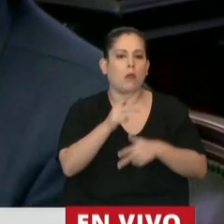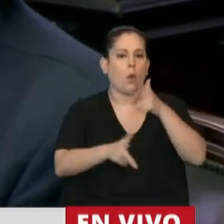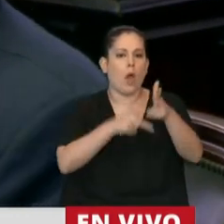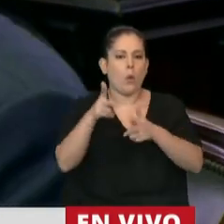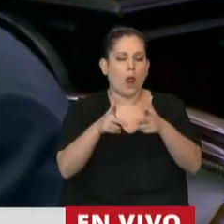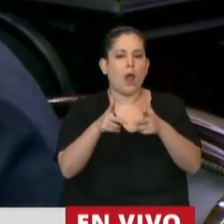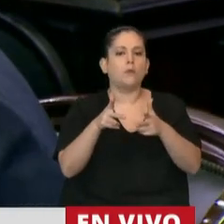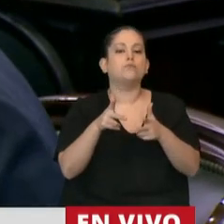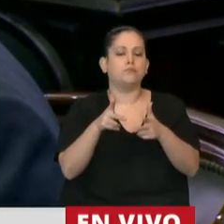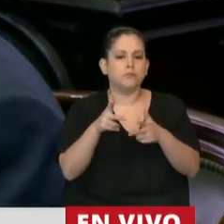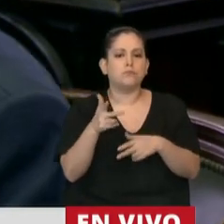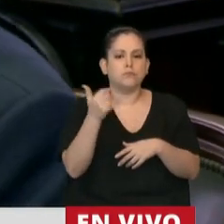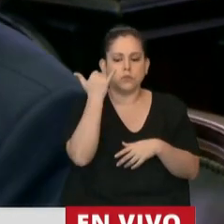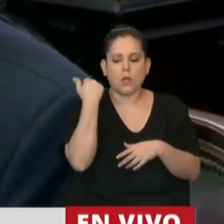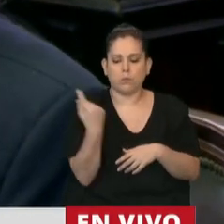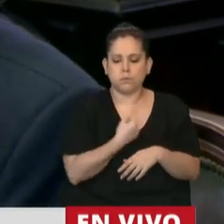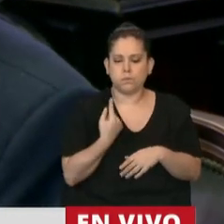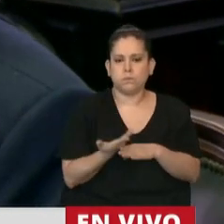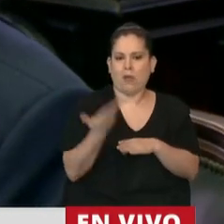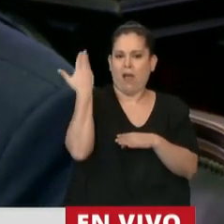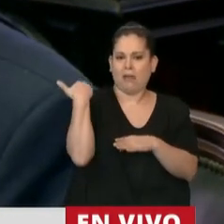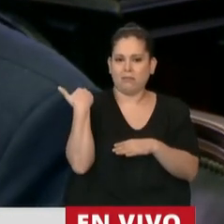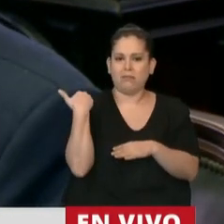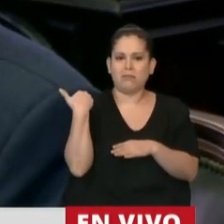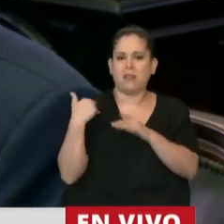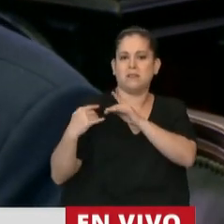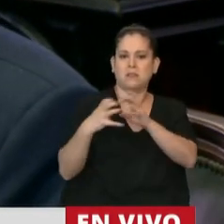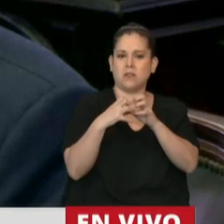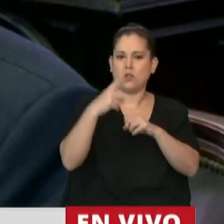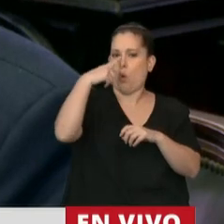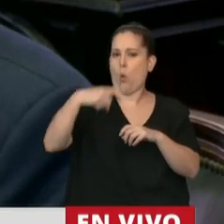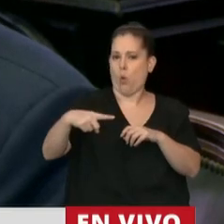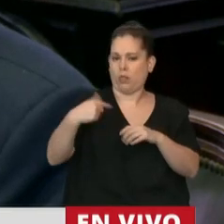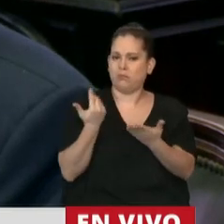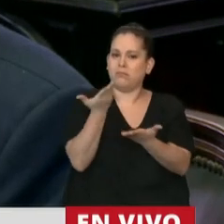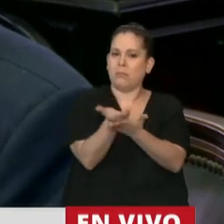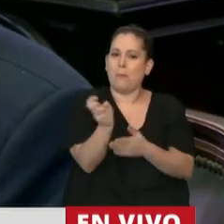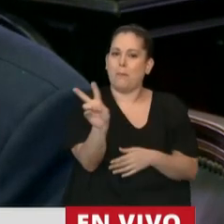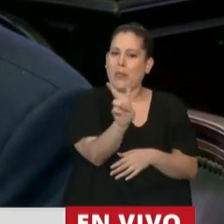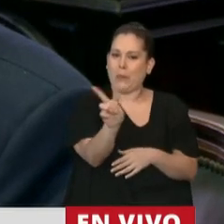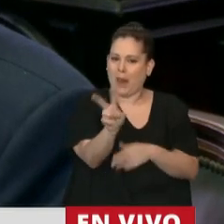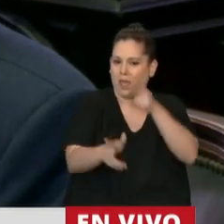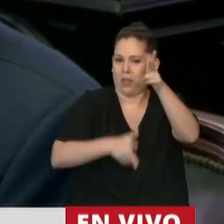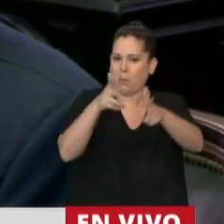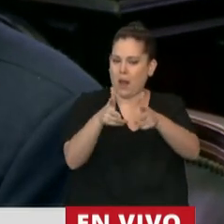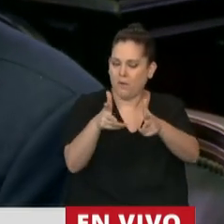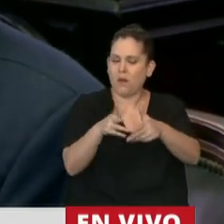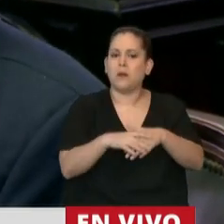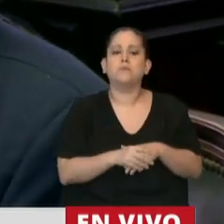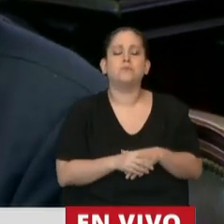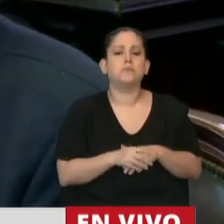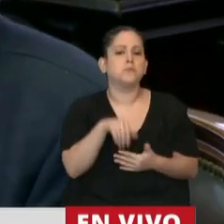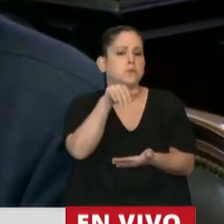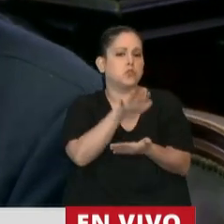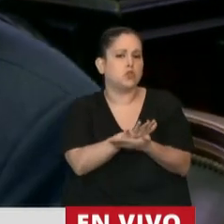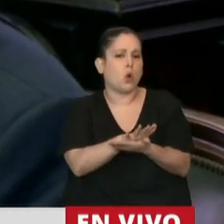privilegio que hicimos en la anterior sesión y tenía que ver con la destitución,